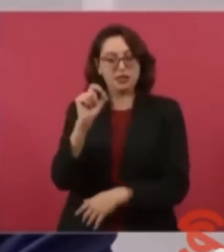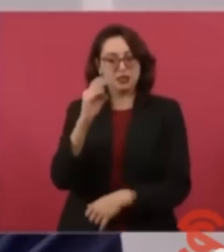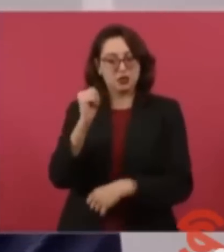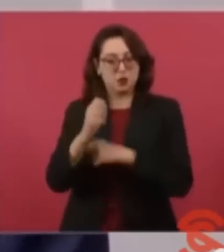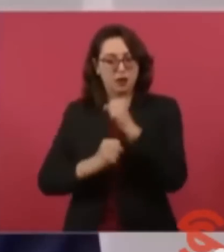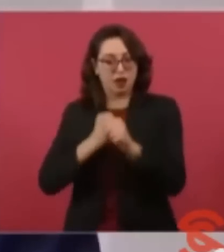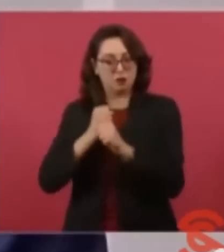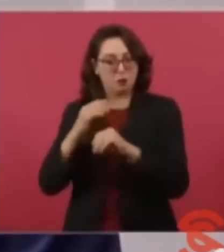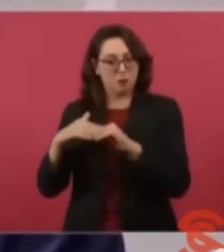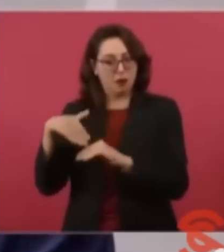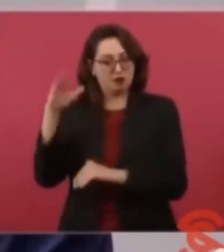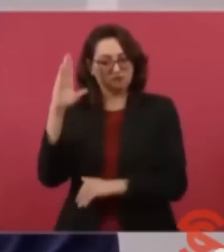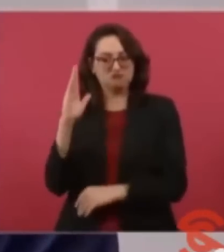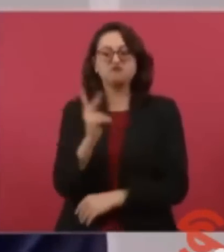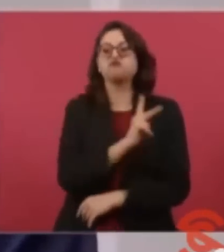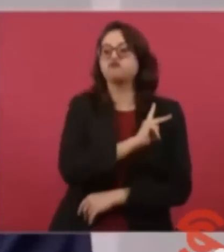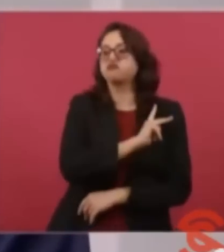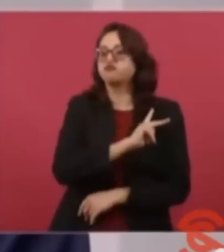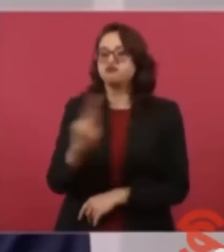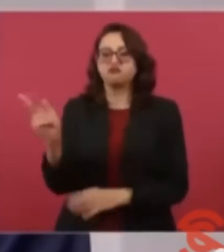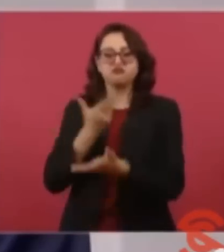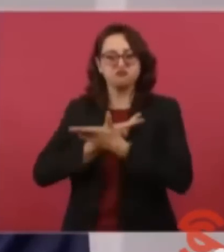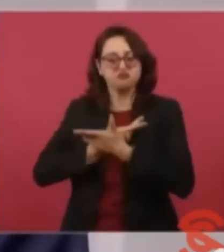es universal, es para todos.